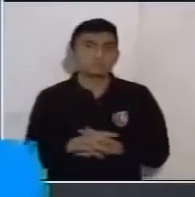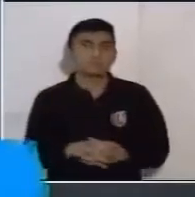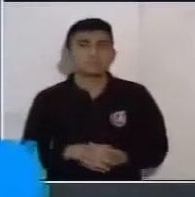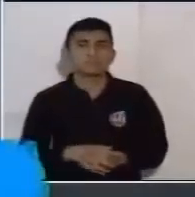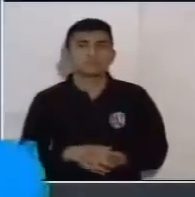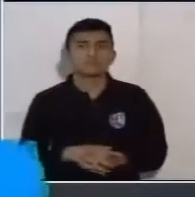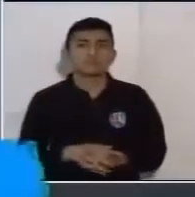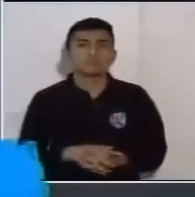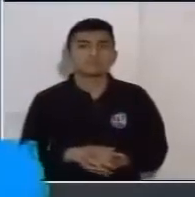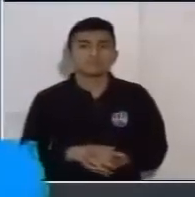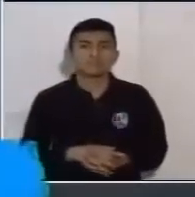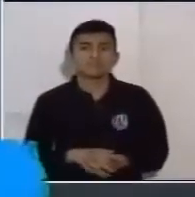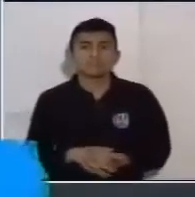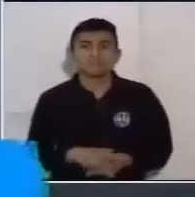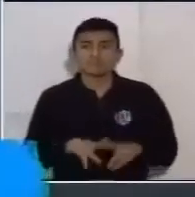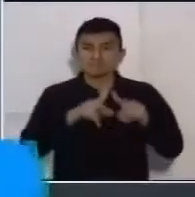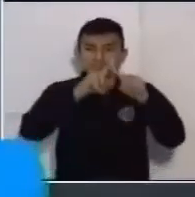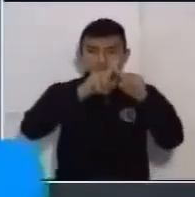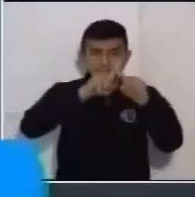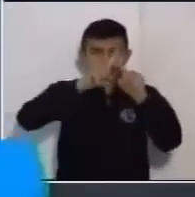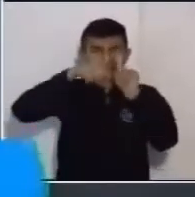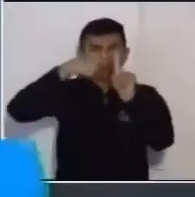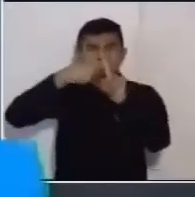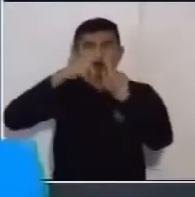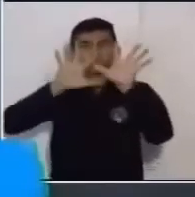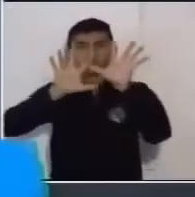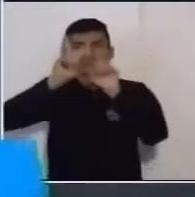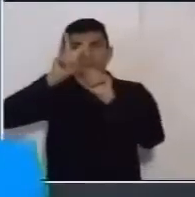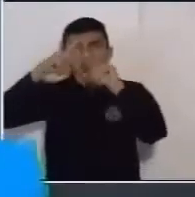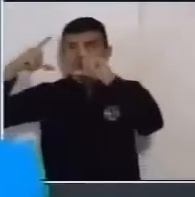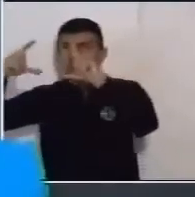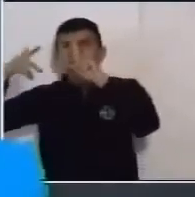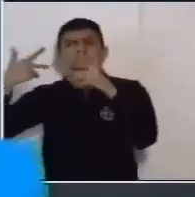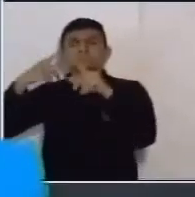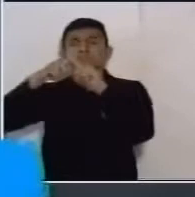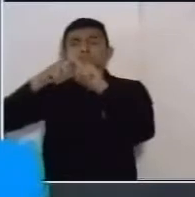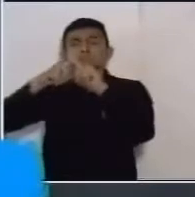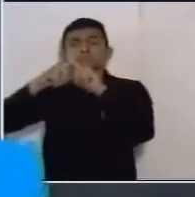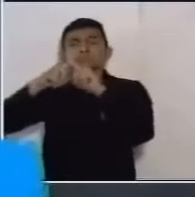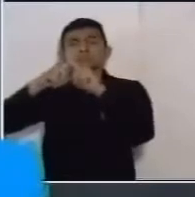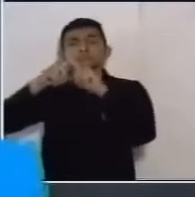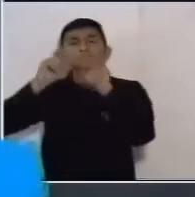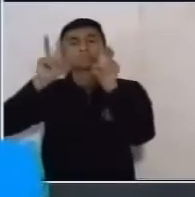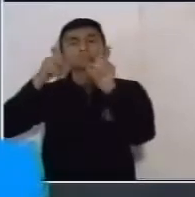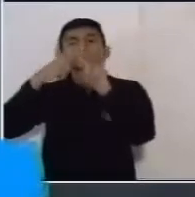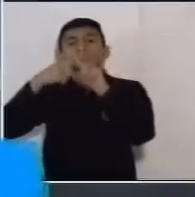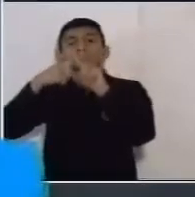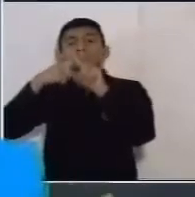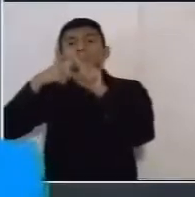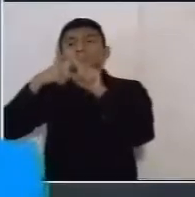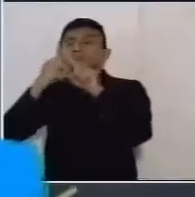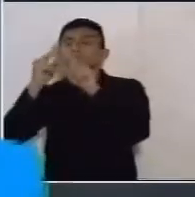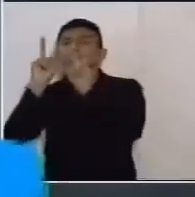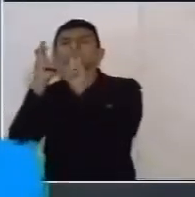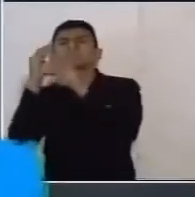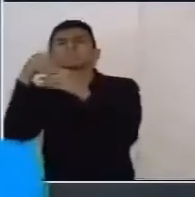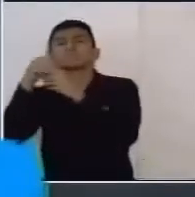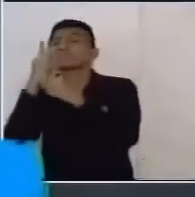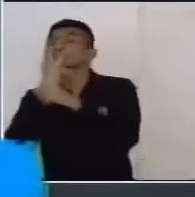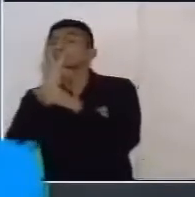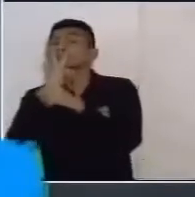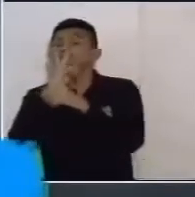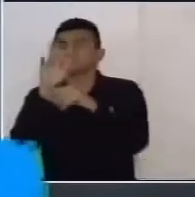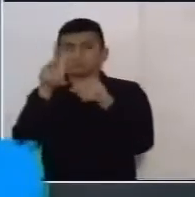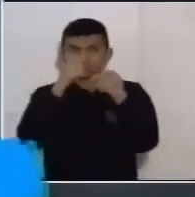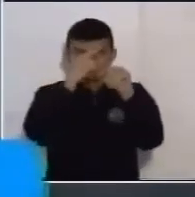Me va a quedar entonces x más 12 en un paréntesis multiplicado por x, que vale h. X más